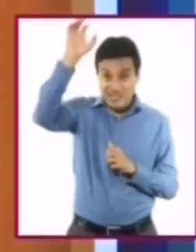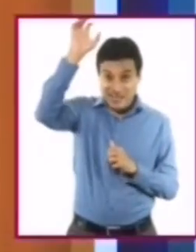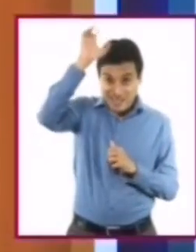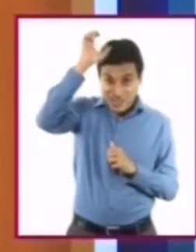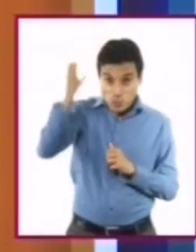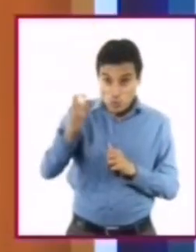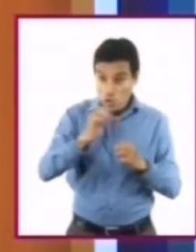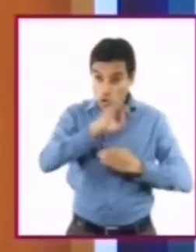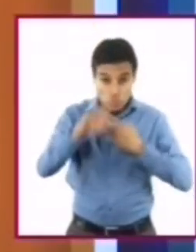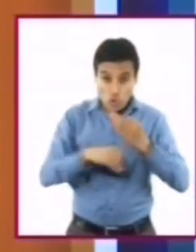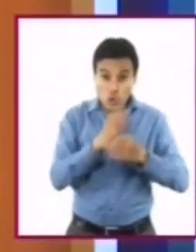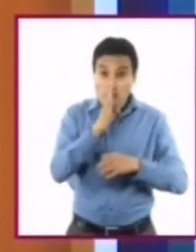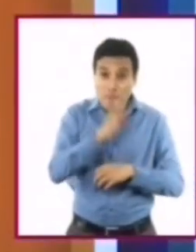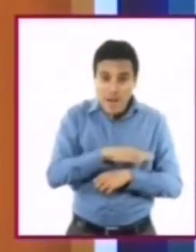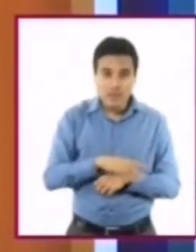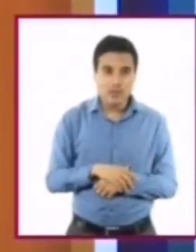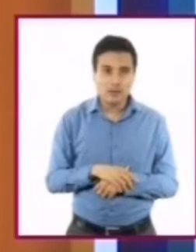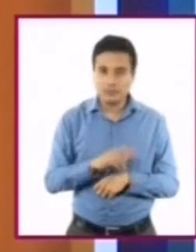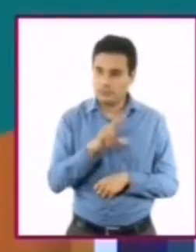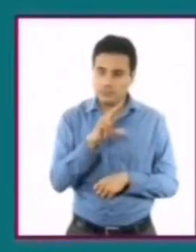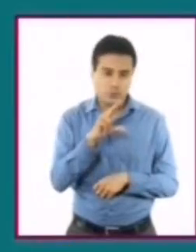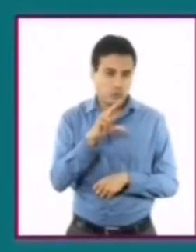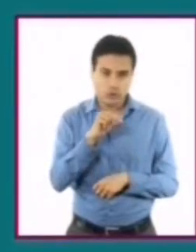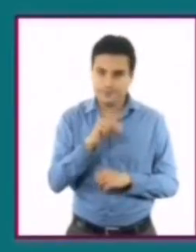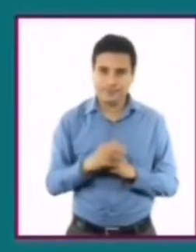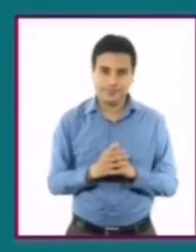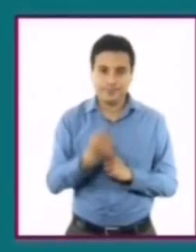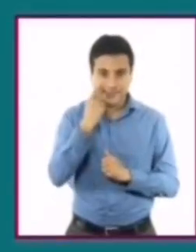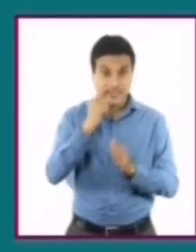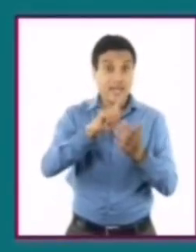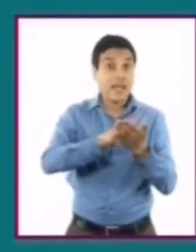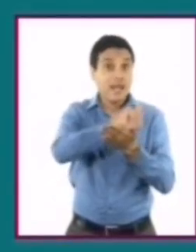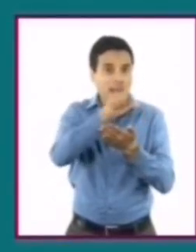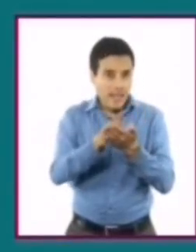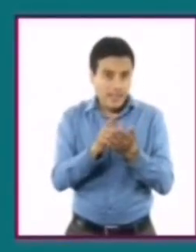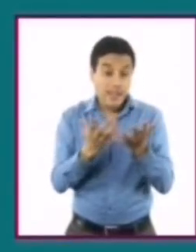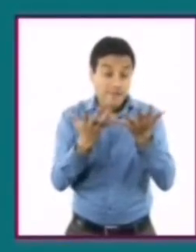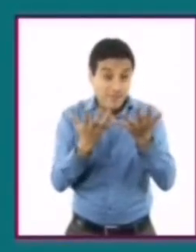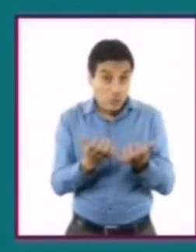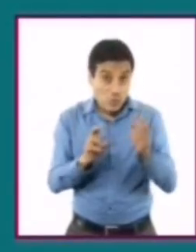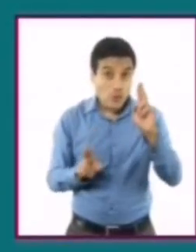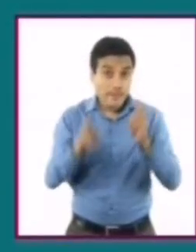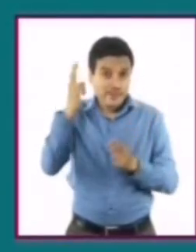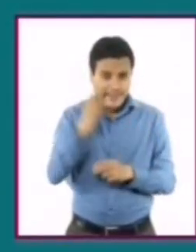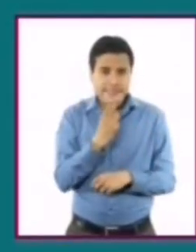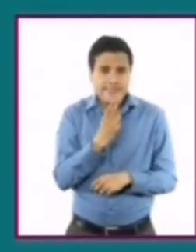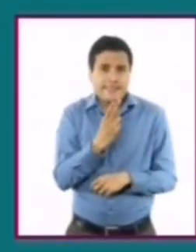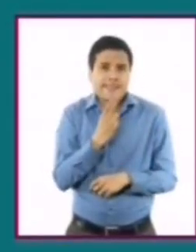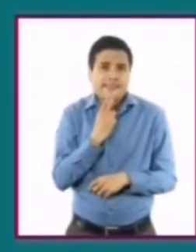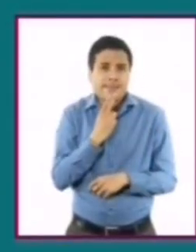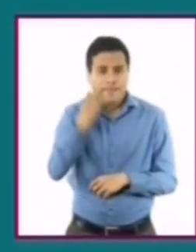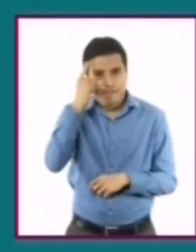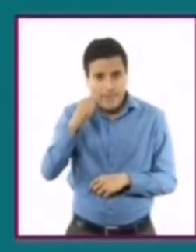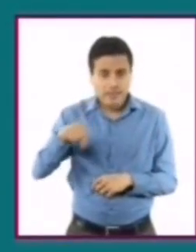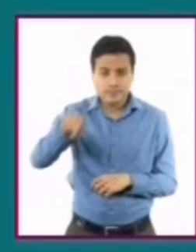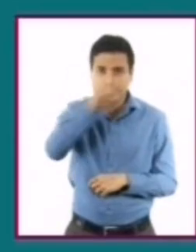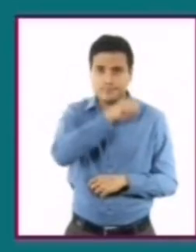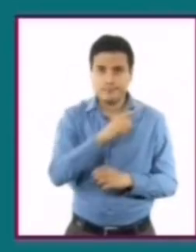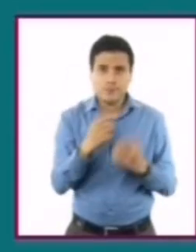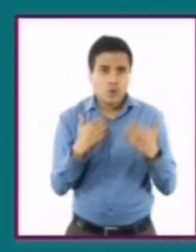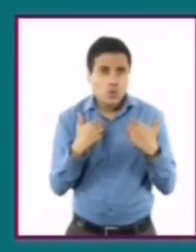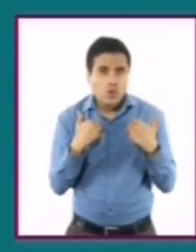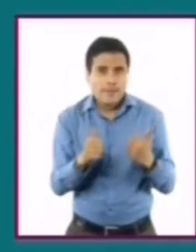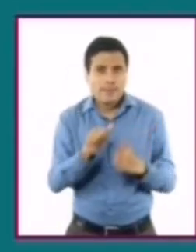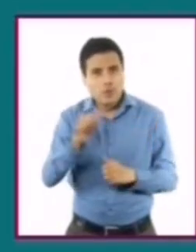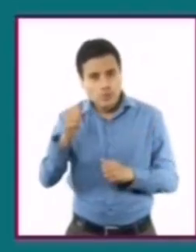Newton? En realidad no. La ley de gravitación universal ha sido utilizada para entender la dinámica